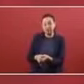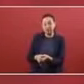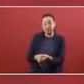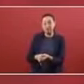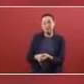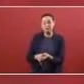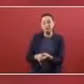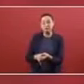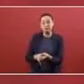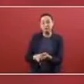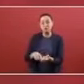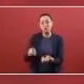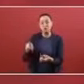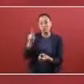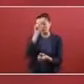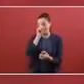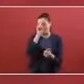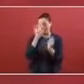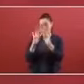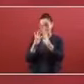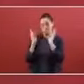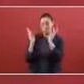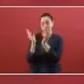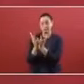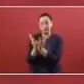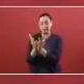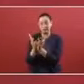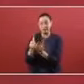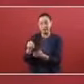la mayoría de los consejeros